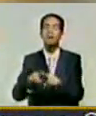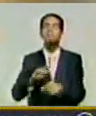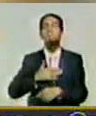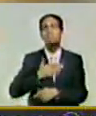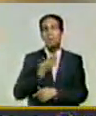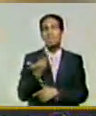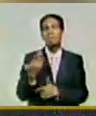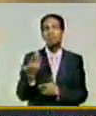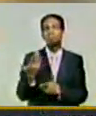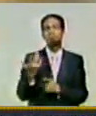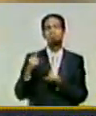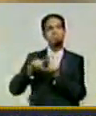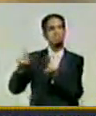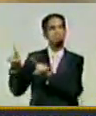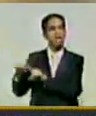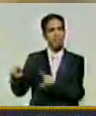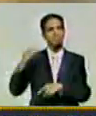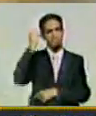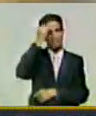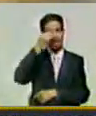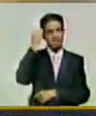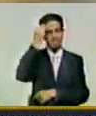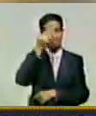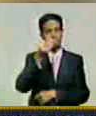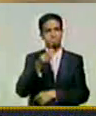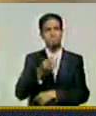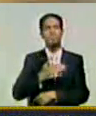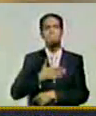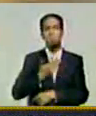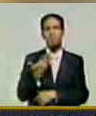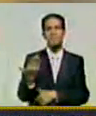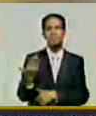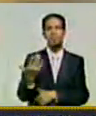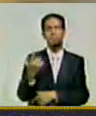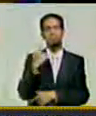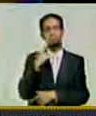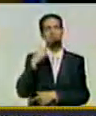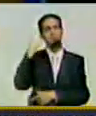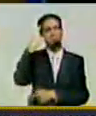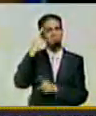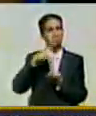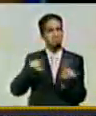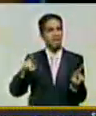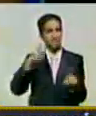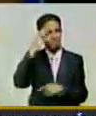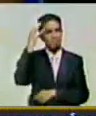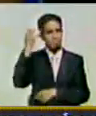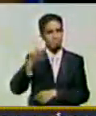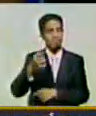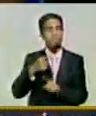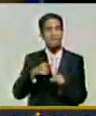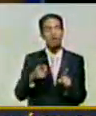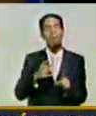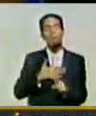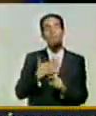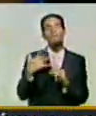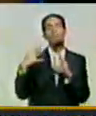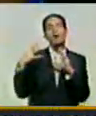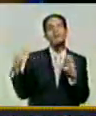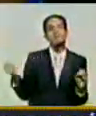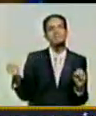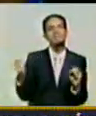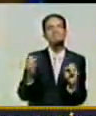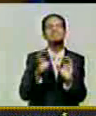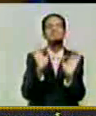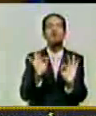sé que es así. Podemos creer diferente, sé que es así, pero podemos entendernos por vías distintas a